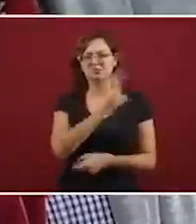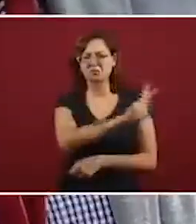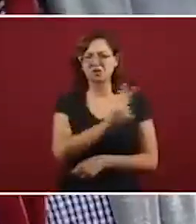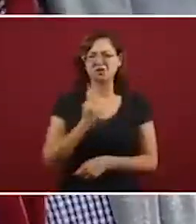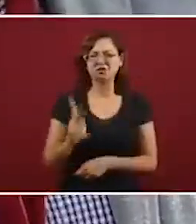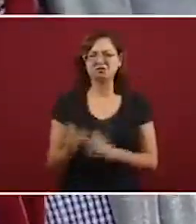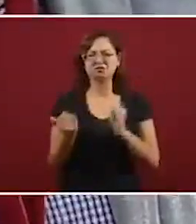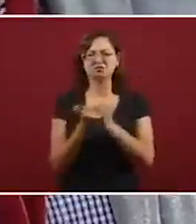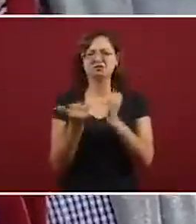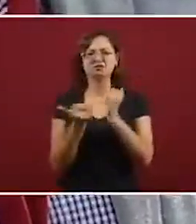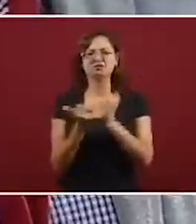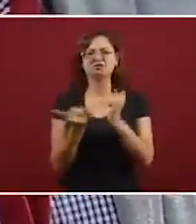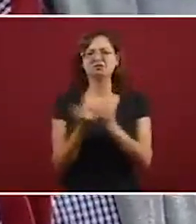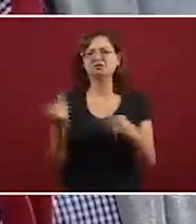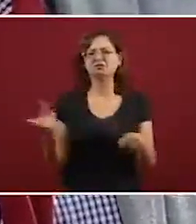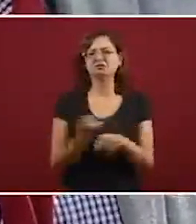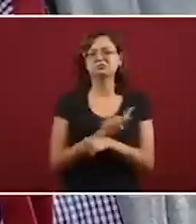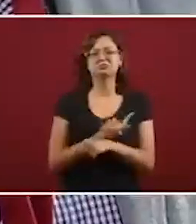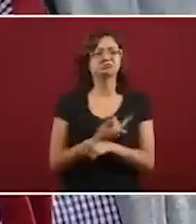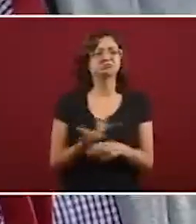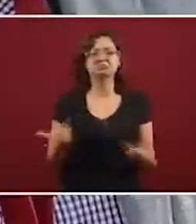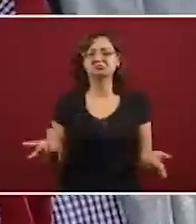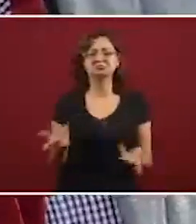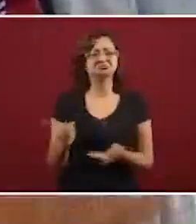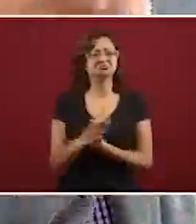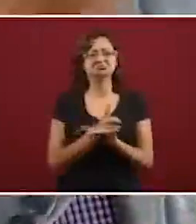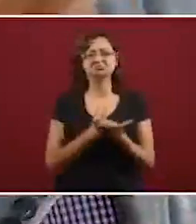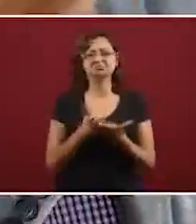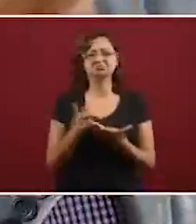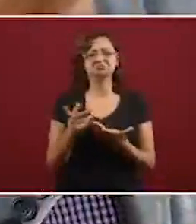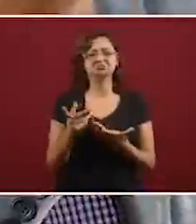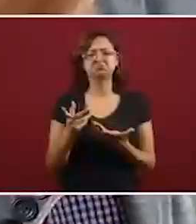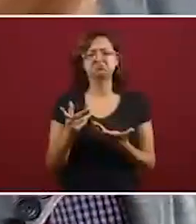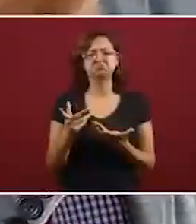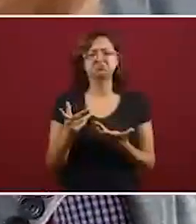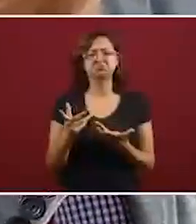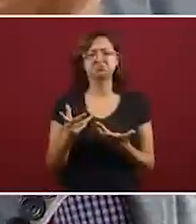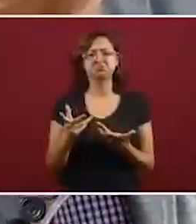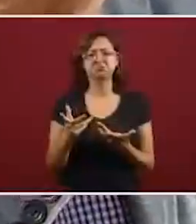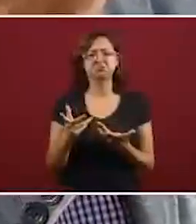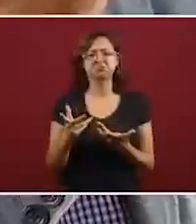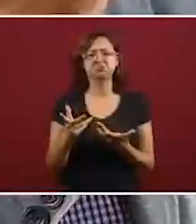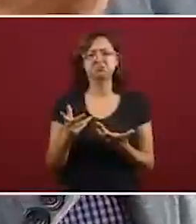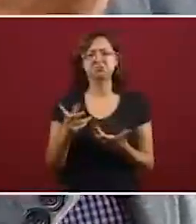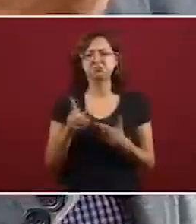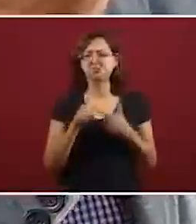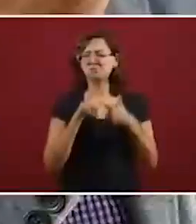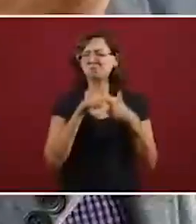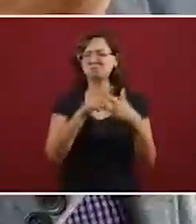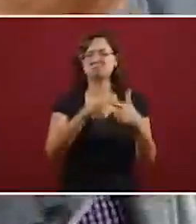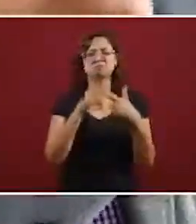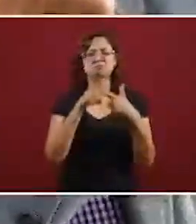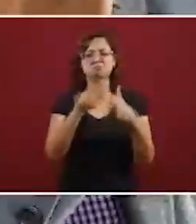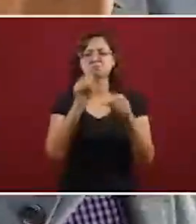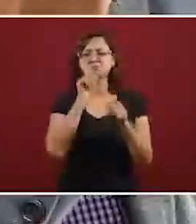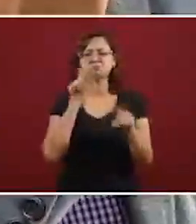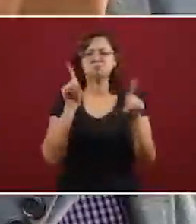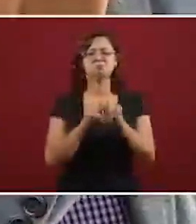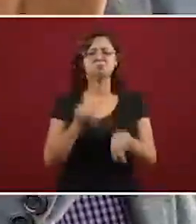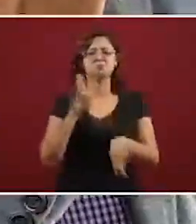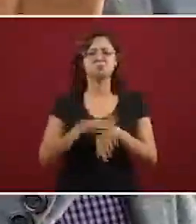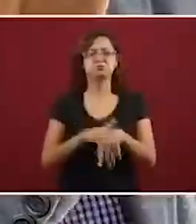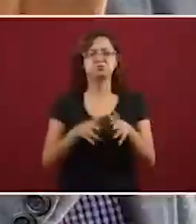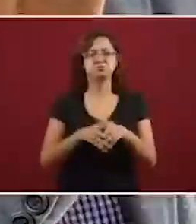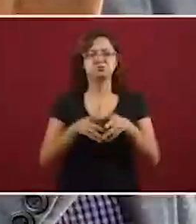pregunta sobre la postura del presidente de legalizar el cannabis